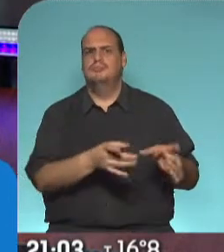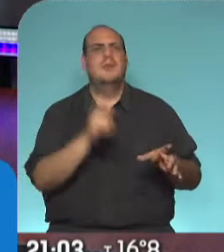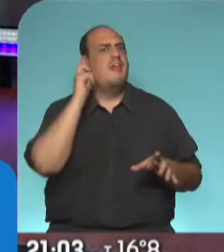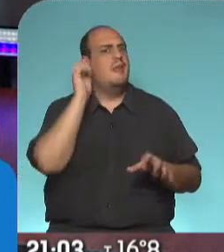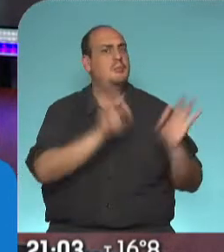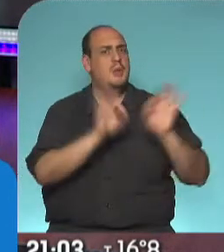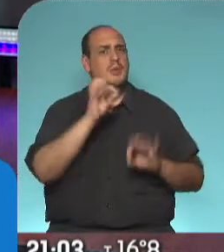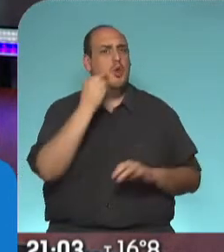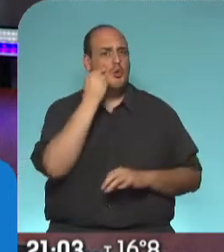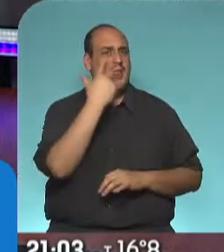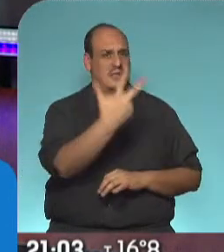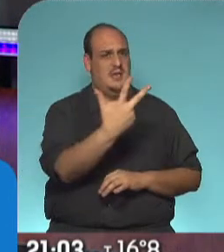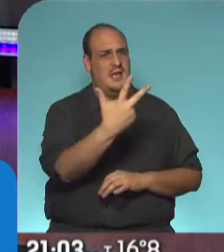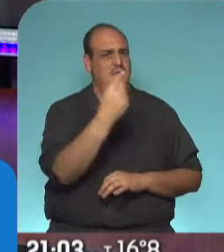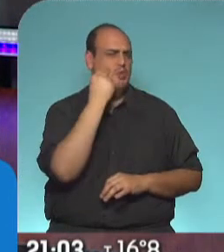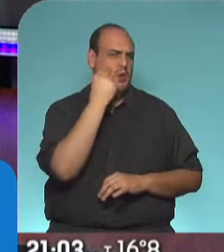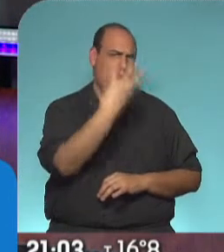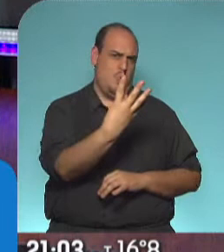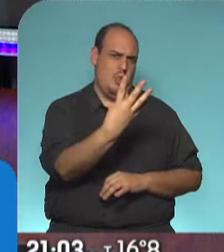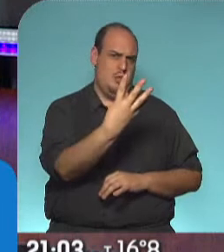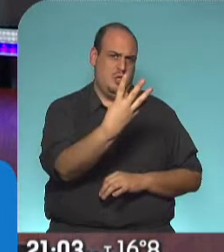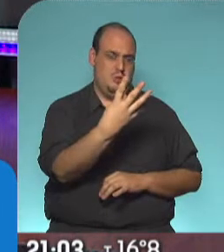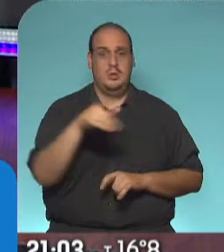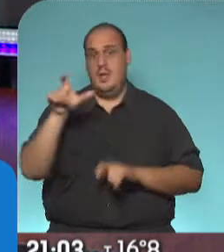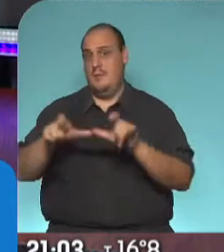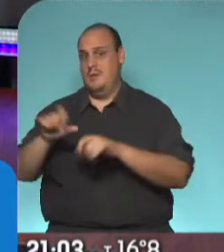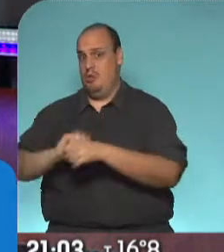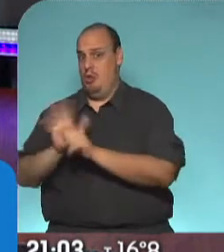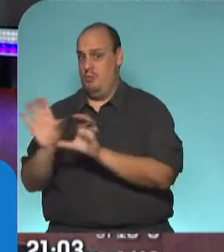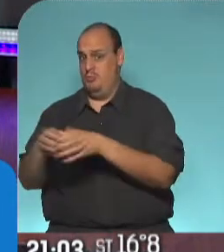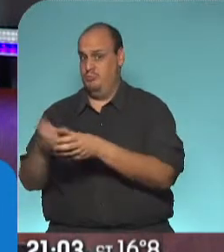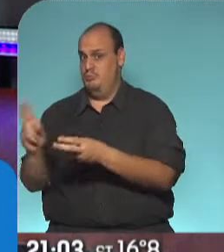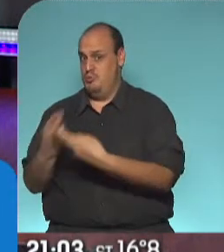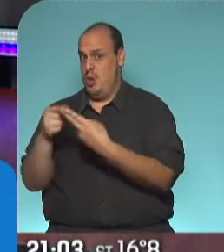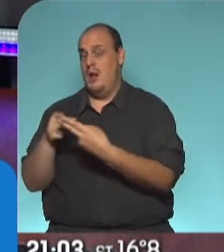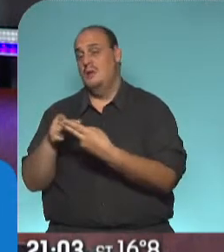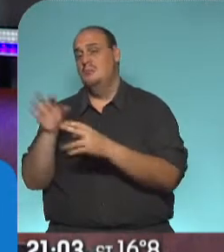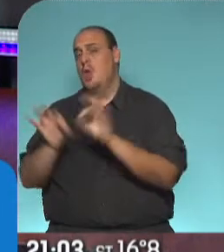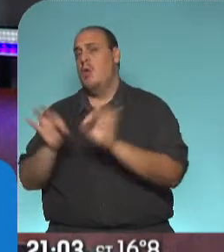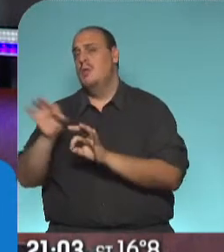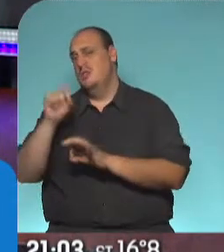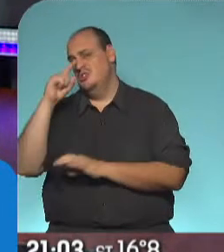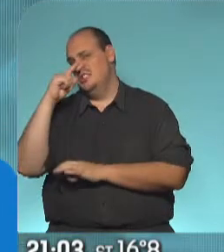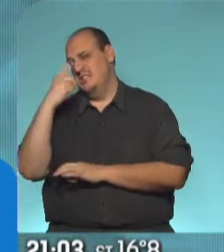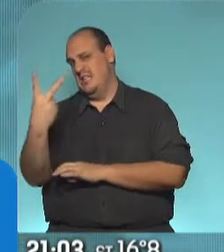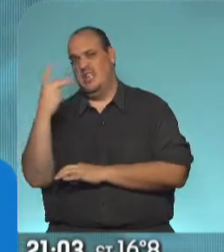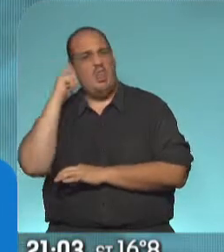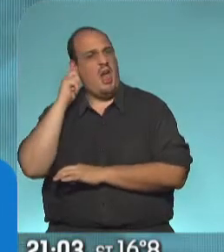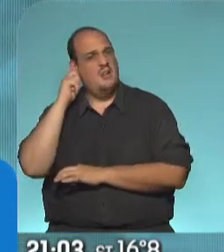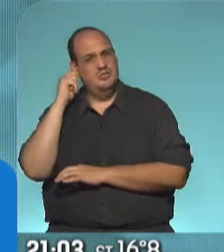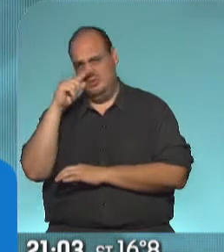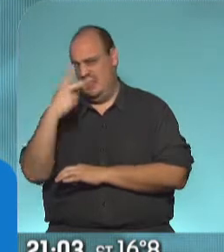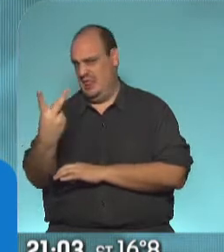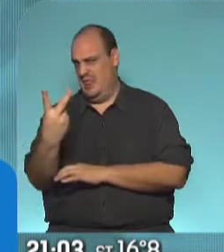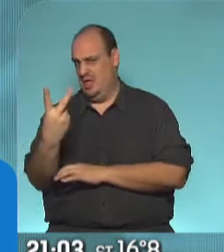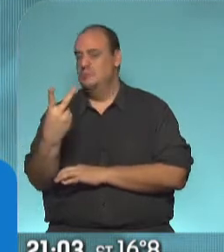43. 43. 43, 44. Y la edad de los fallecidos es 72 casi, casi 72. Ahora,